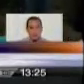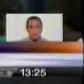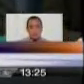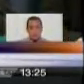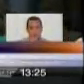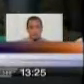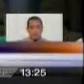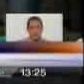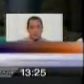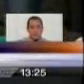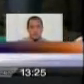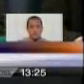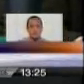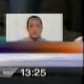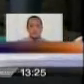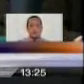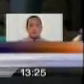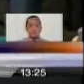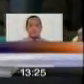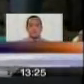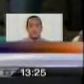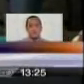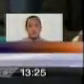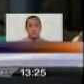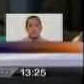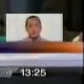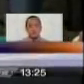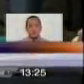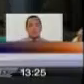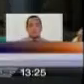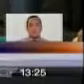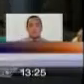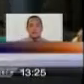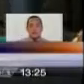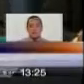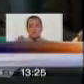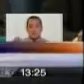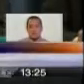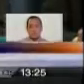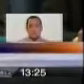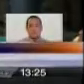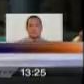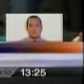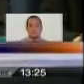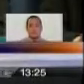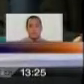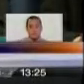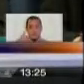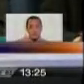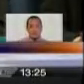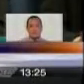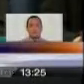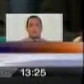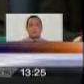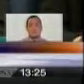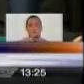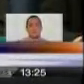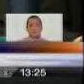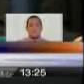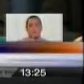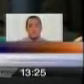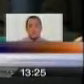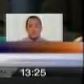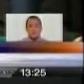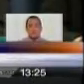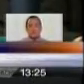periódicamente en la sede del Ministerio de Justicia, como ha señalado el ministro, el presidente del Consejo de Ministros, se informaba de